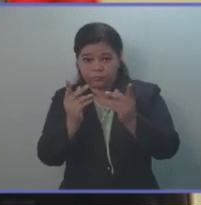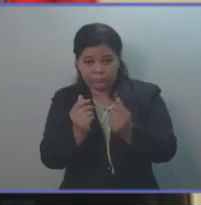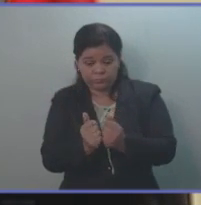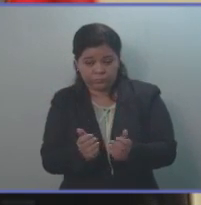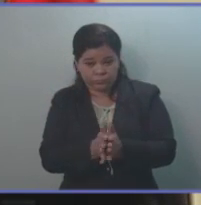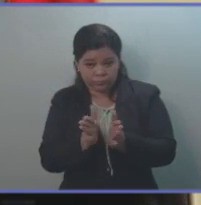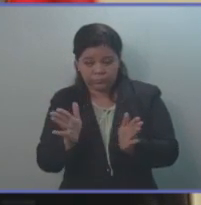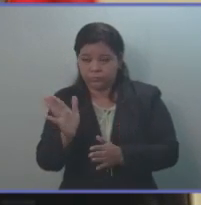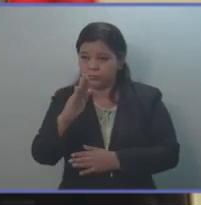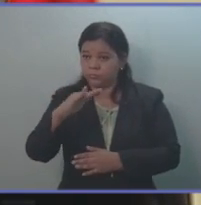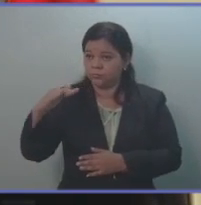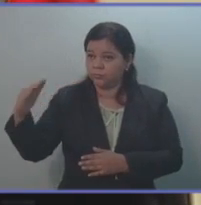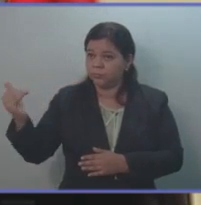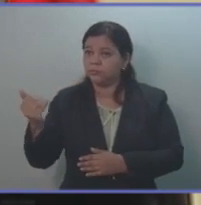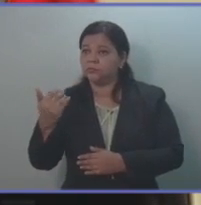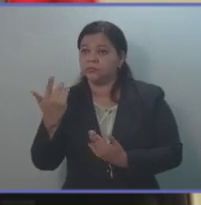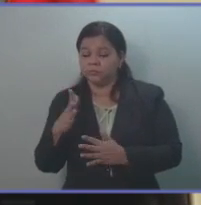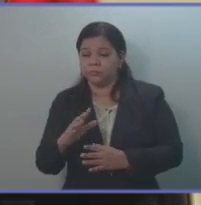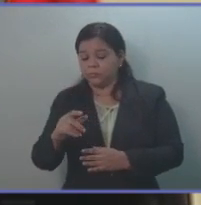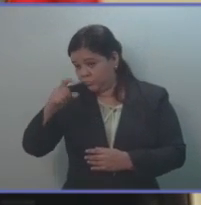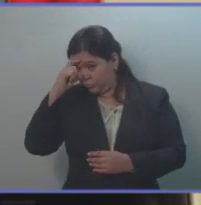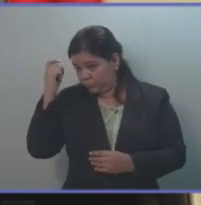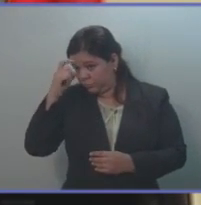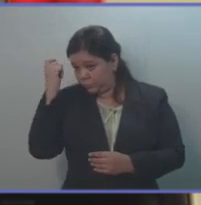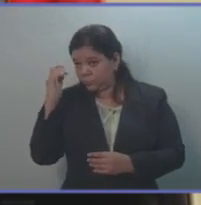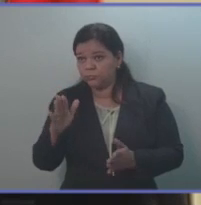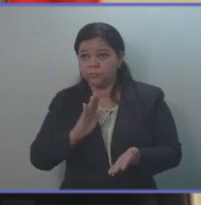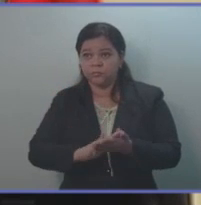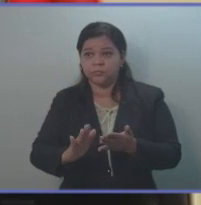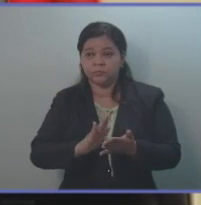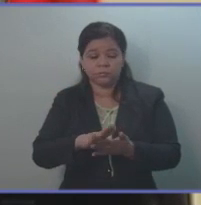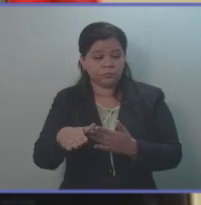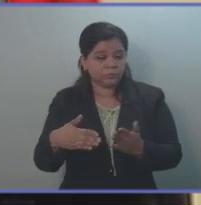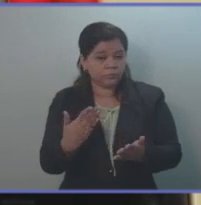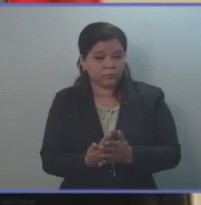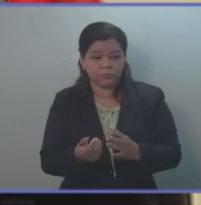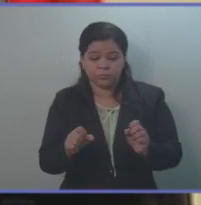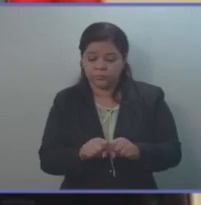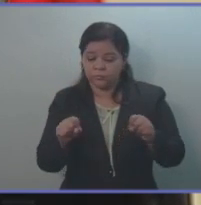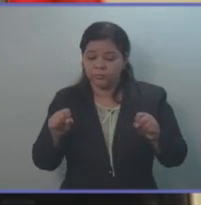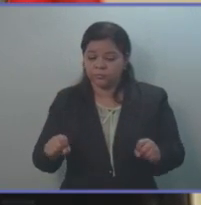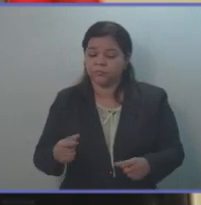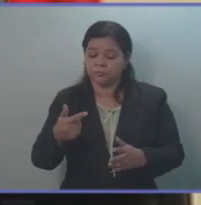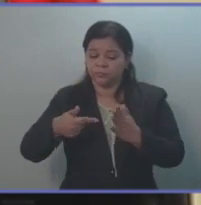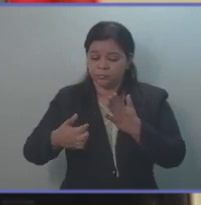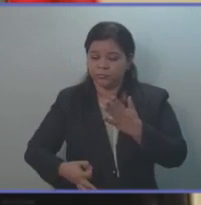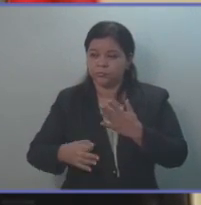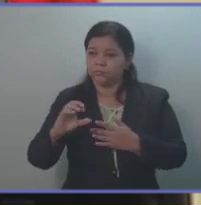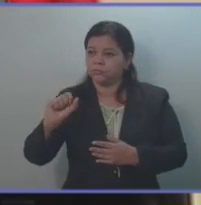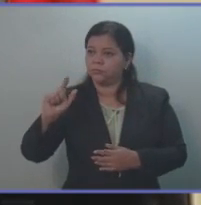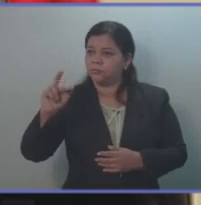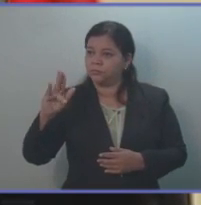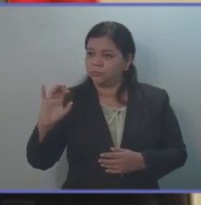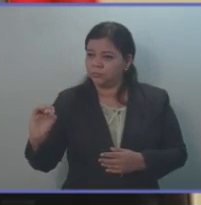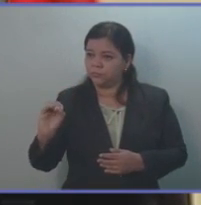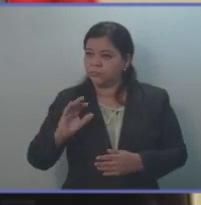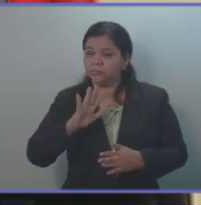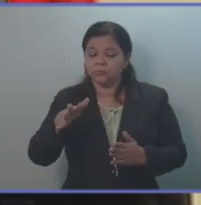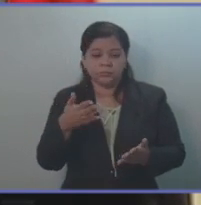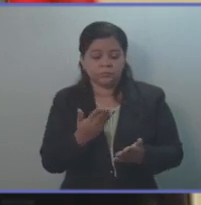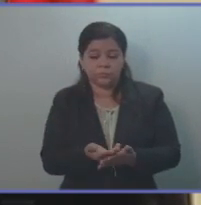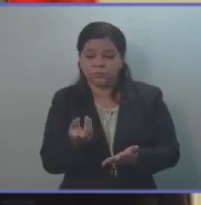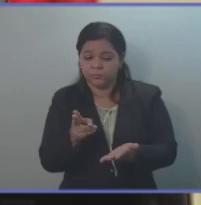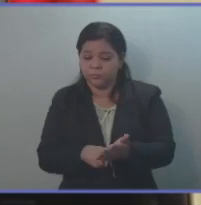Nación para el funcionamiento escolar, para financiar las plazas a crear en el sistema de ley de salarios, la absorción de estos